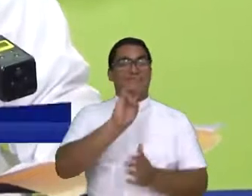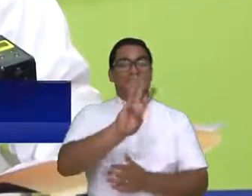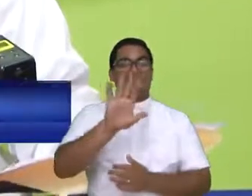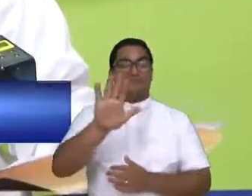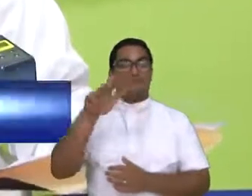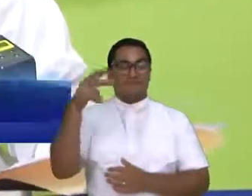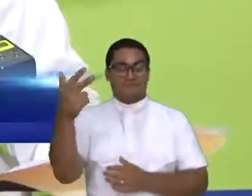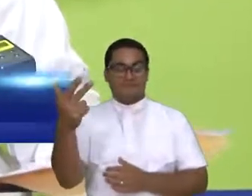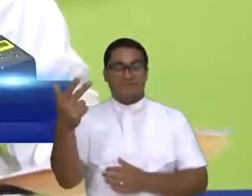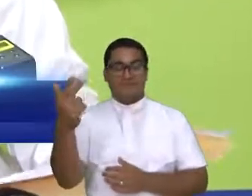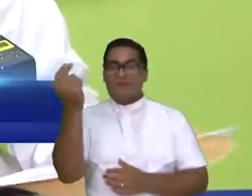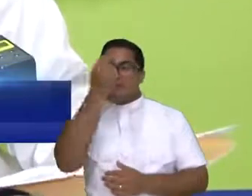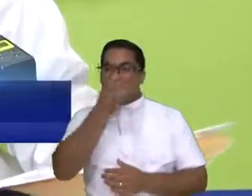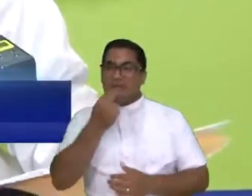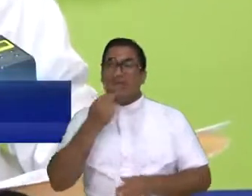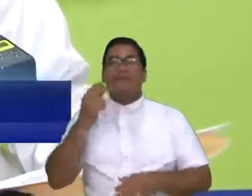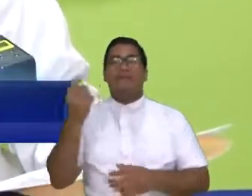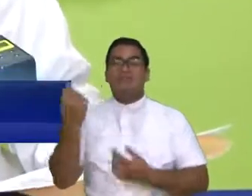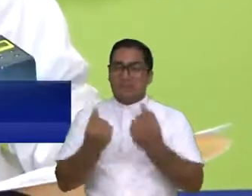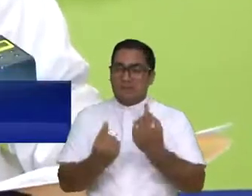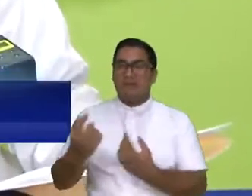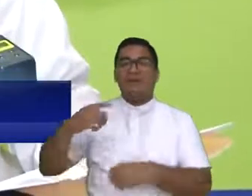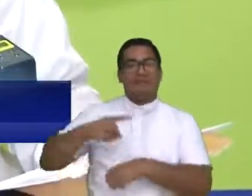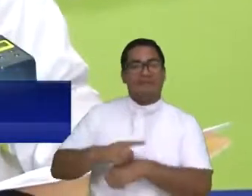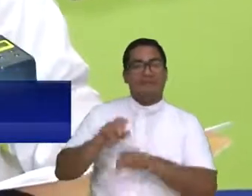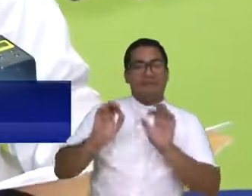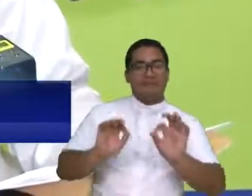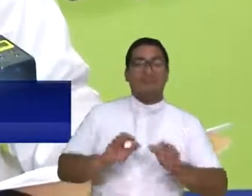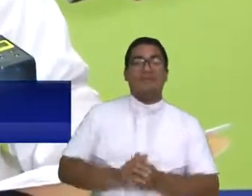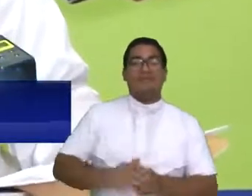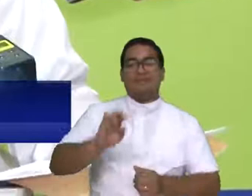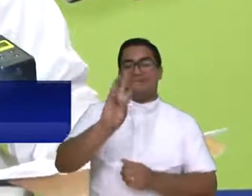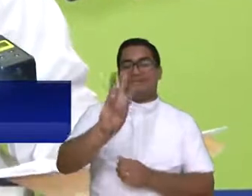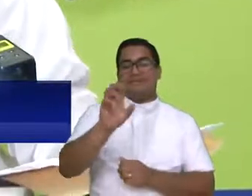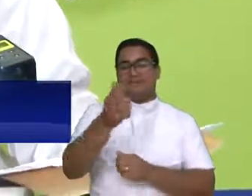329.358 consultas ambulatorias,